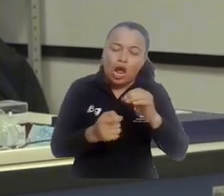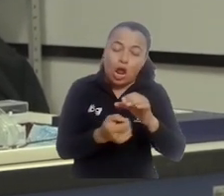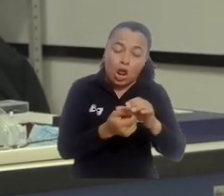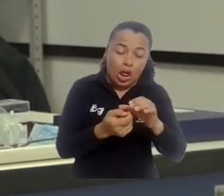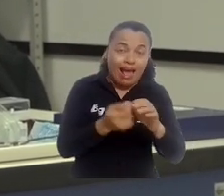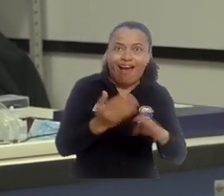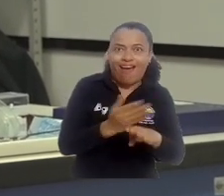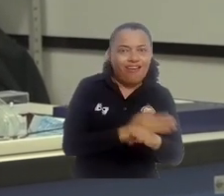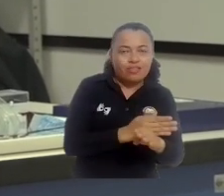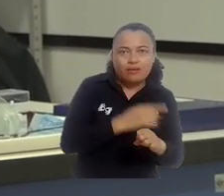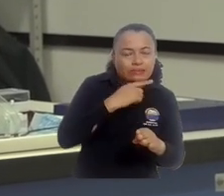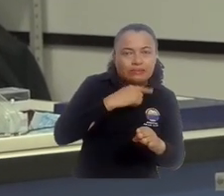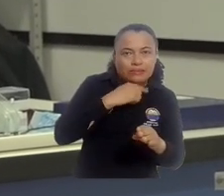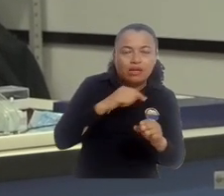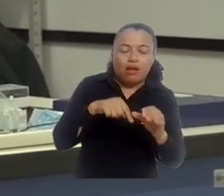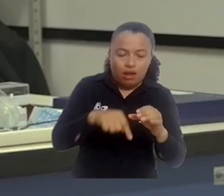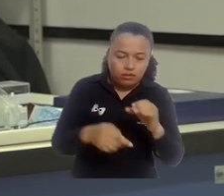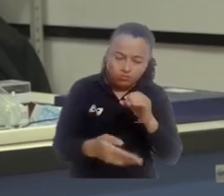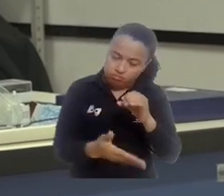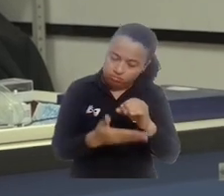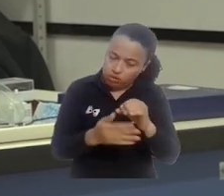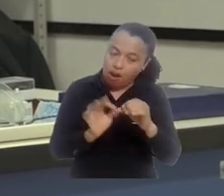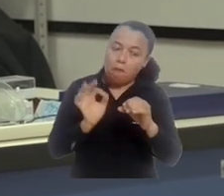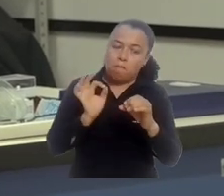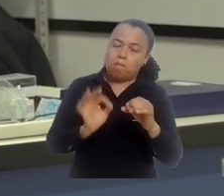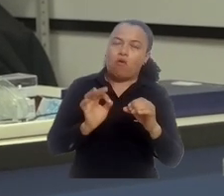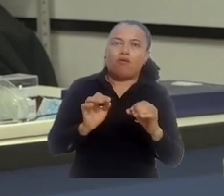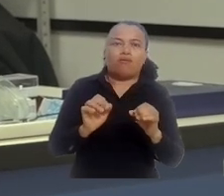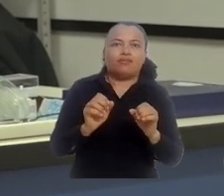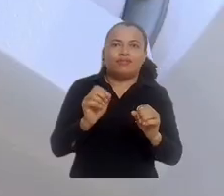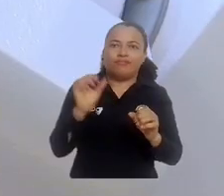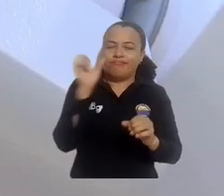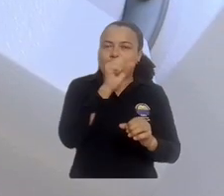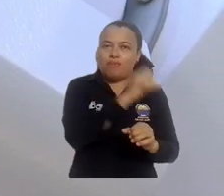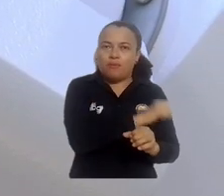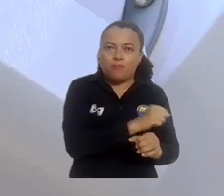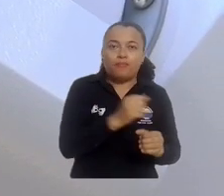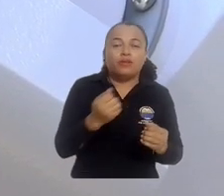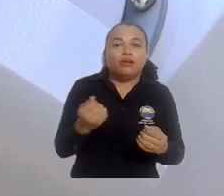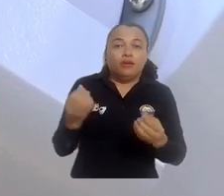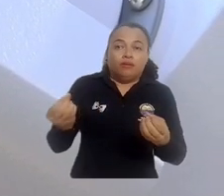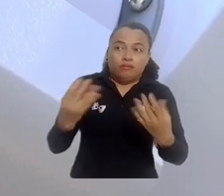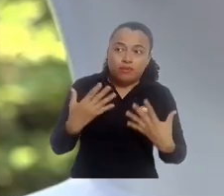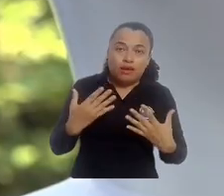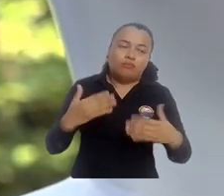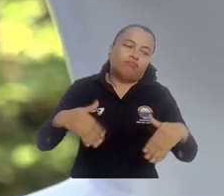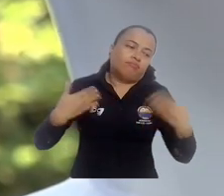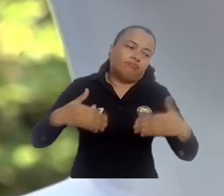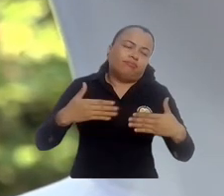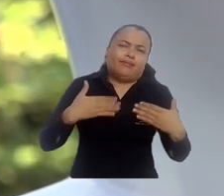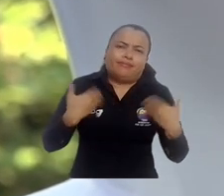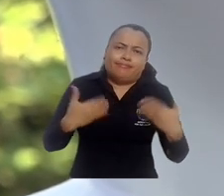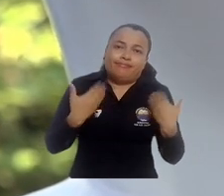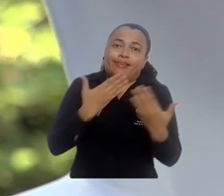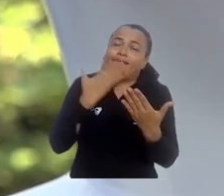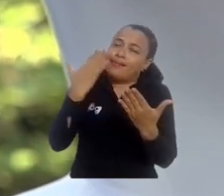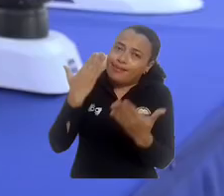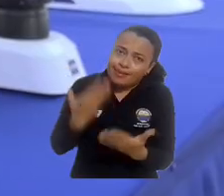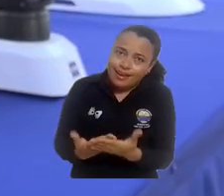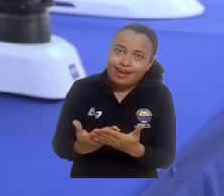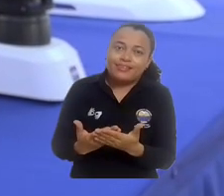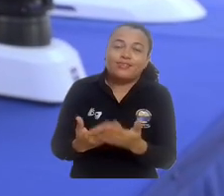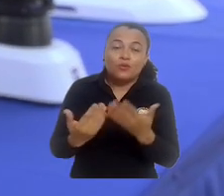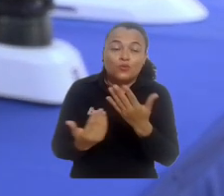ver organismos que antes no podían ver en un microscopio tradicional, así que pues recibimos como con mucha